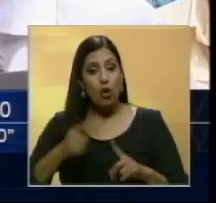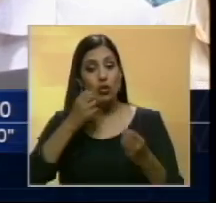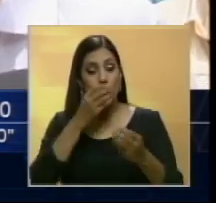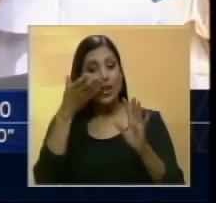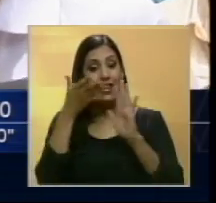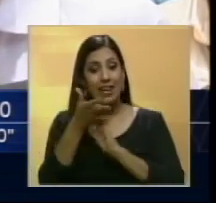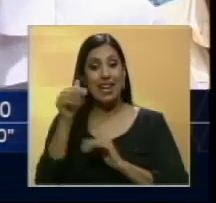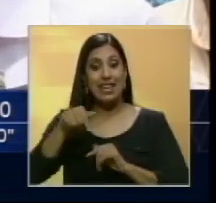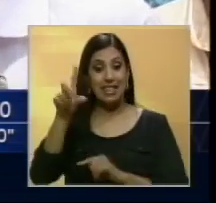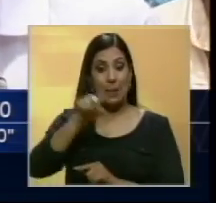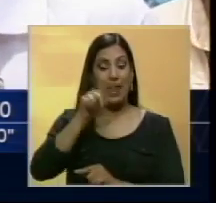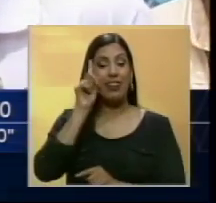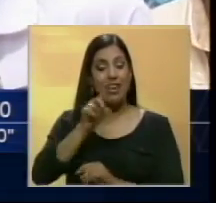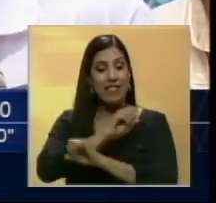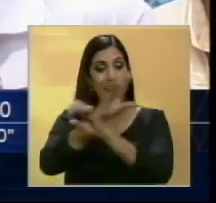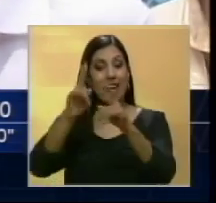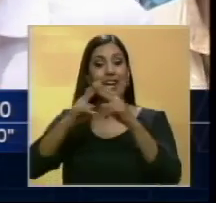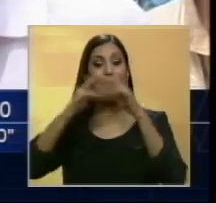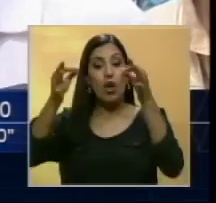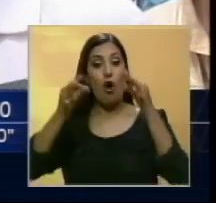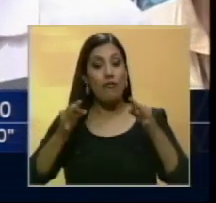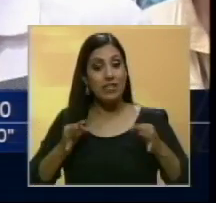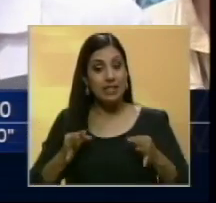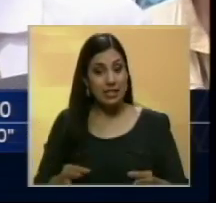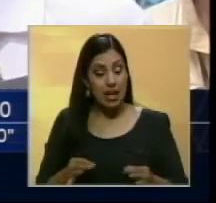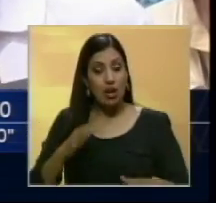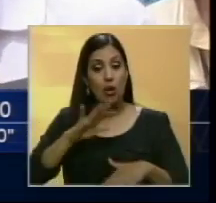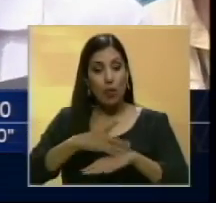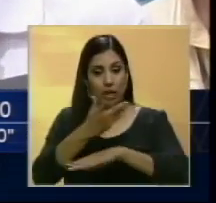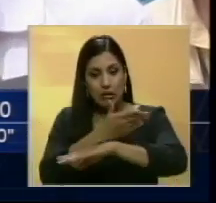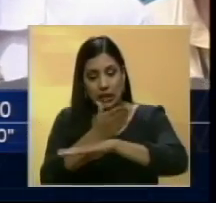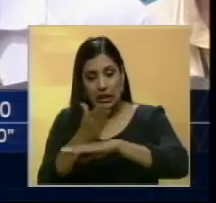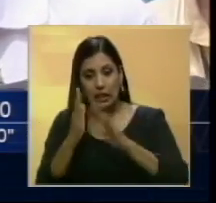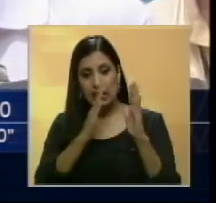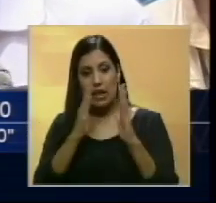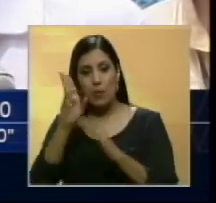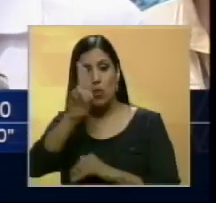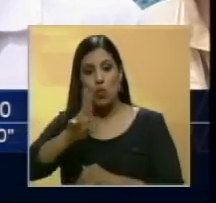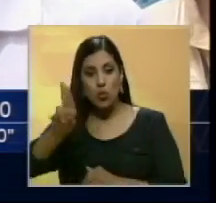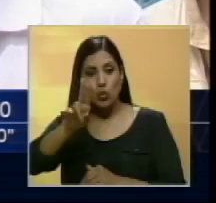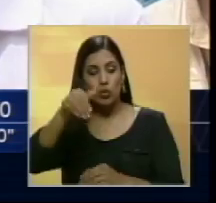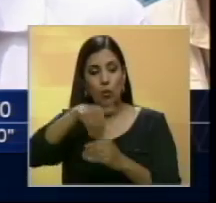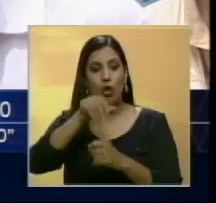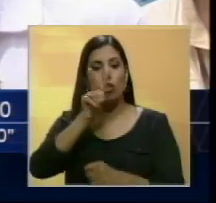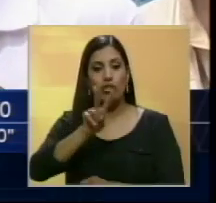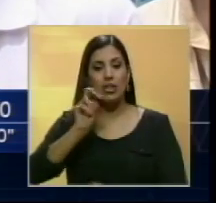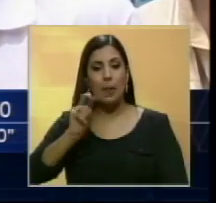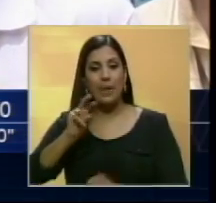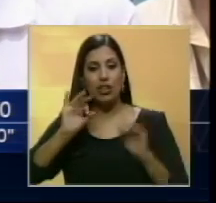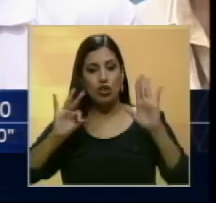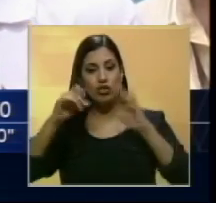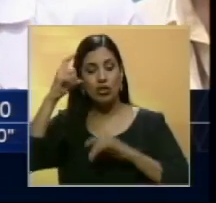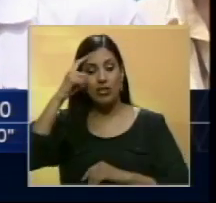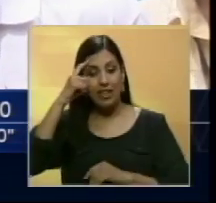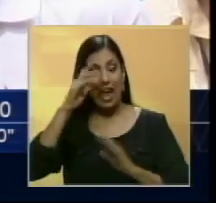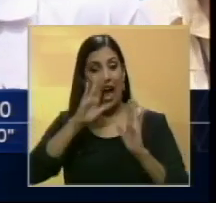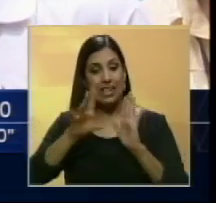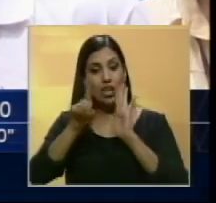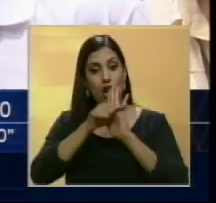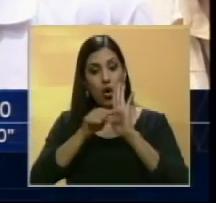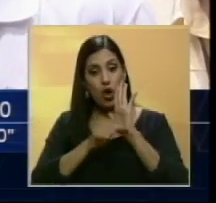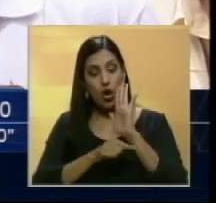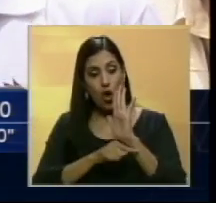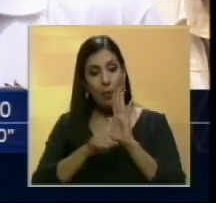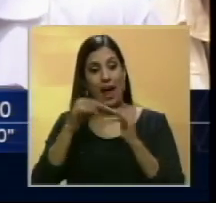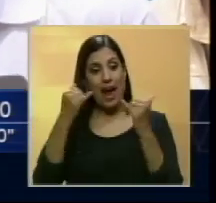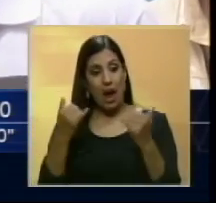que en este mes se debe tener una respuesta oficial, ya que los tiempos máximos para utilizar la medida son 228 días, según reglamento del